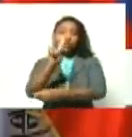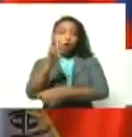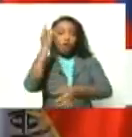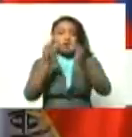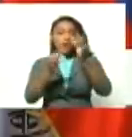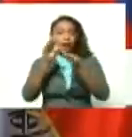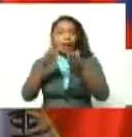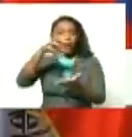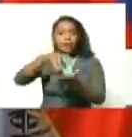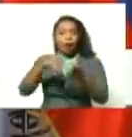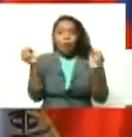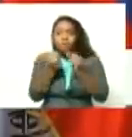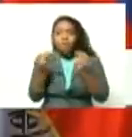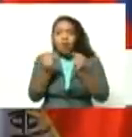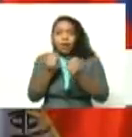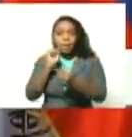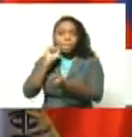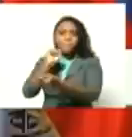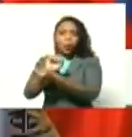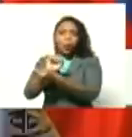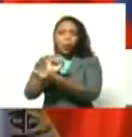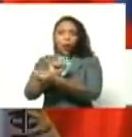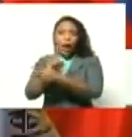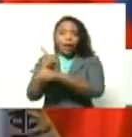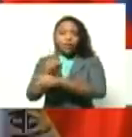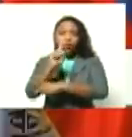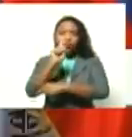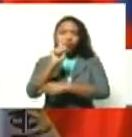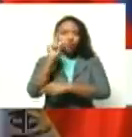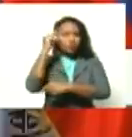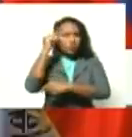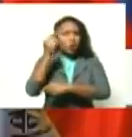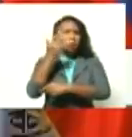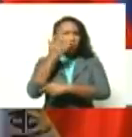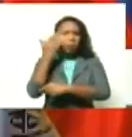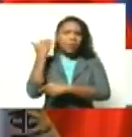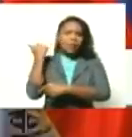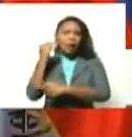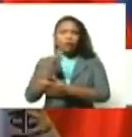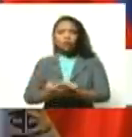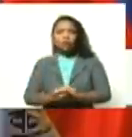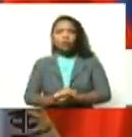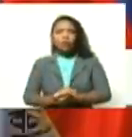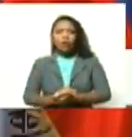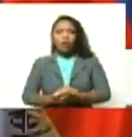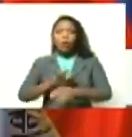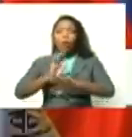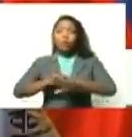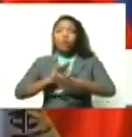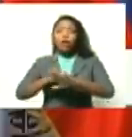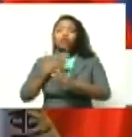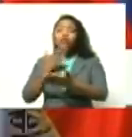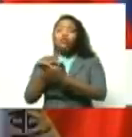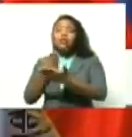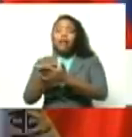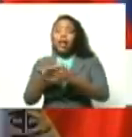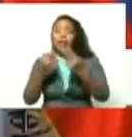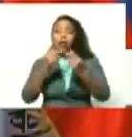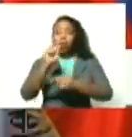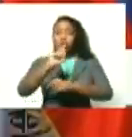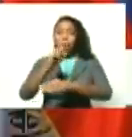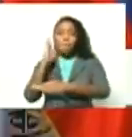estado Mérida. Eso fue apenas hace unos días, por solicitar dinero a un investigado para no